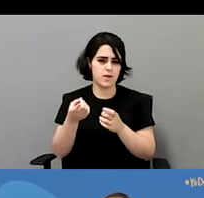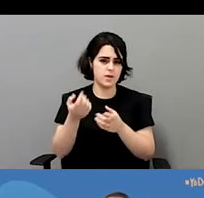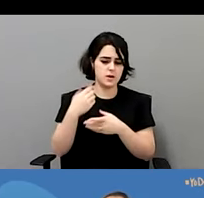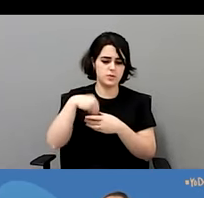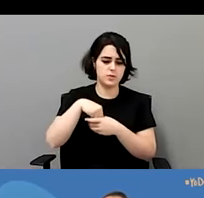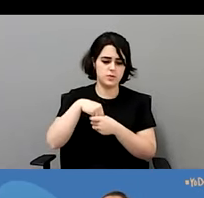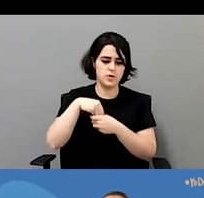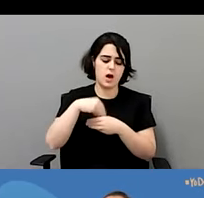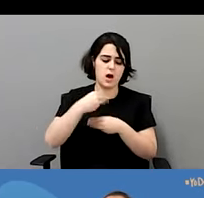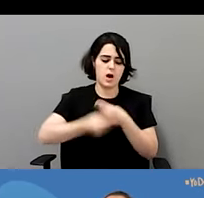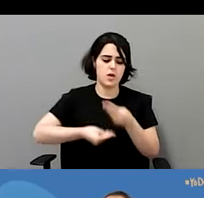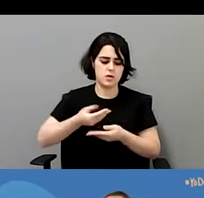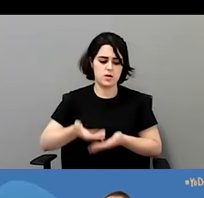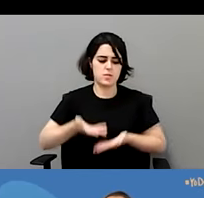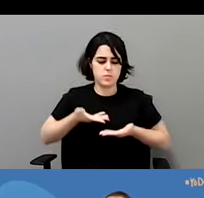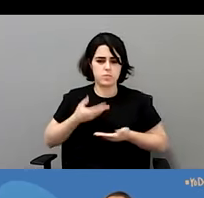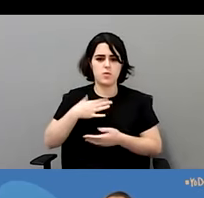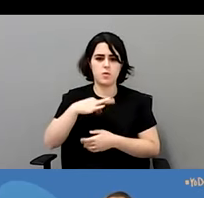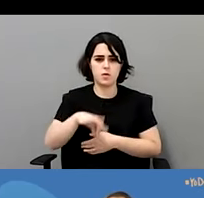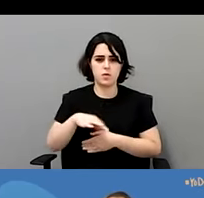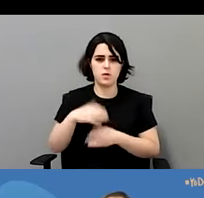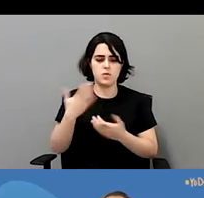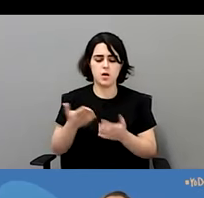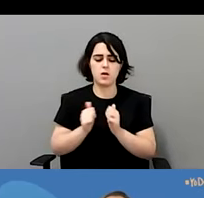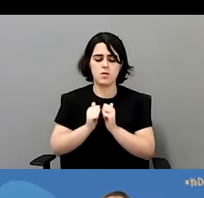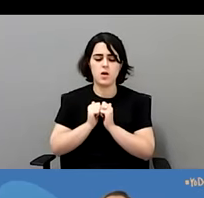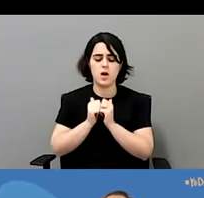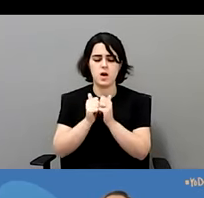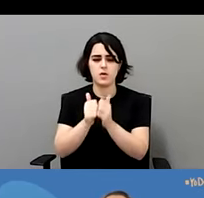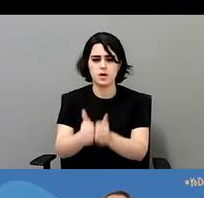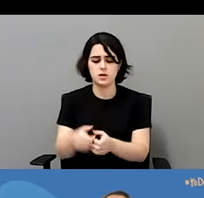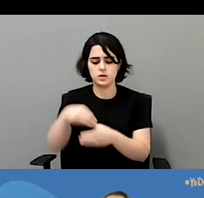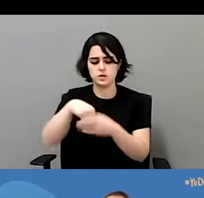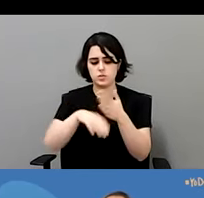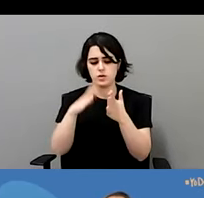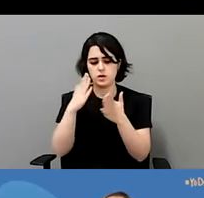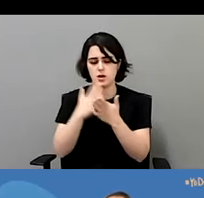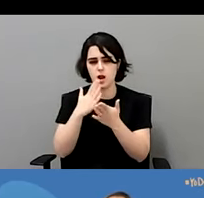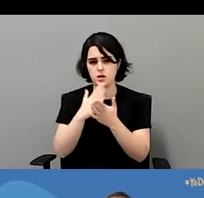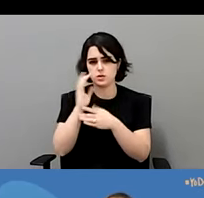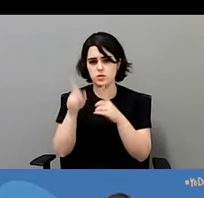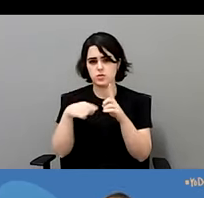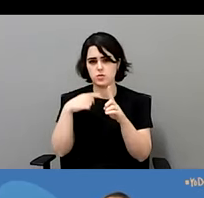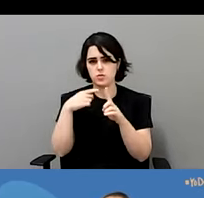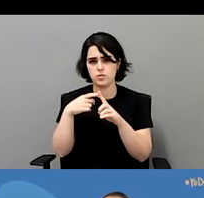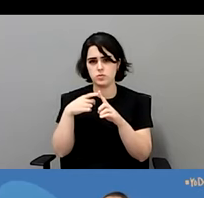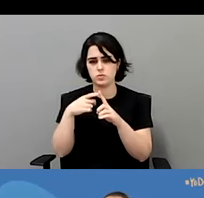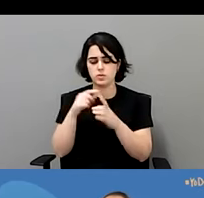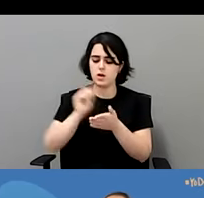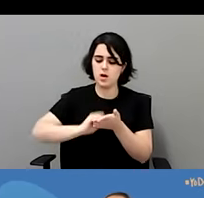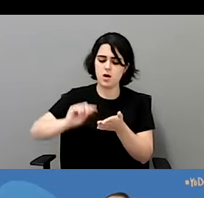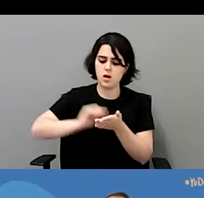realizar eran acompañamiento en la aula para la coma de